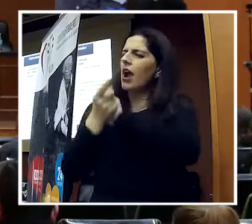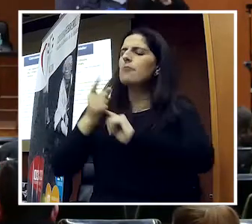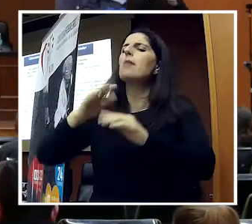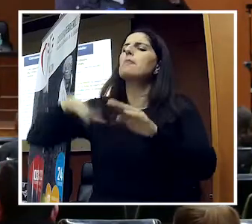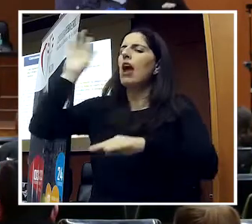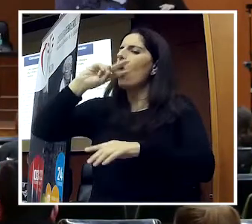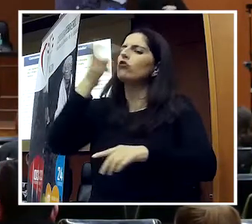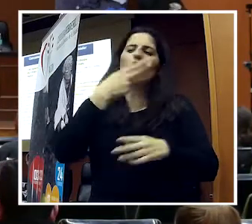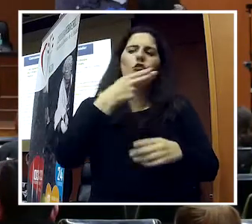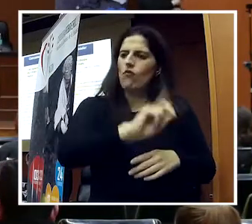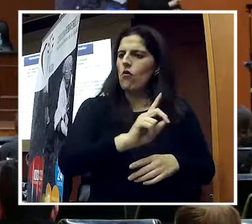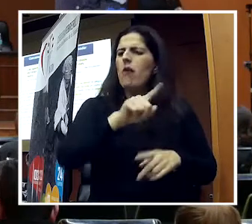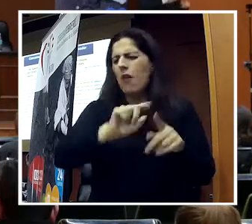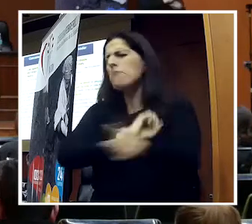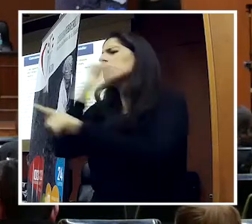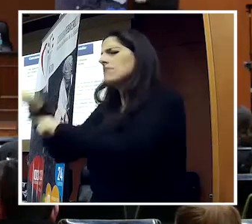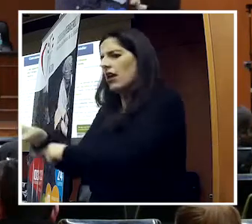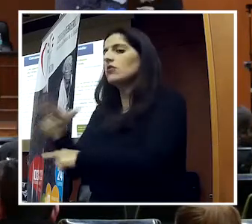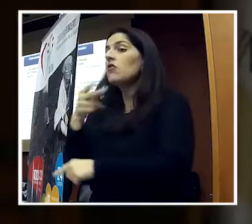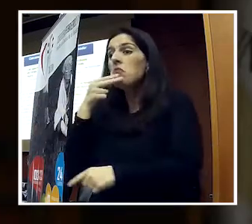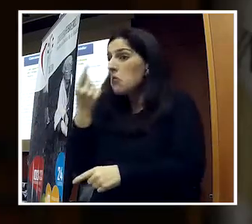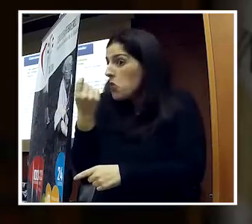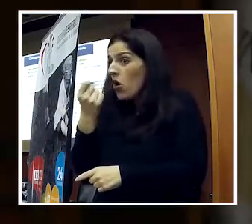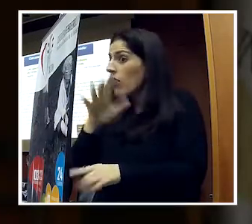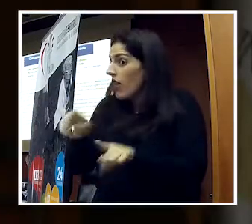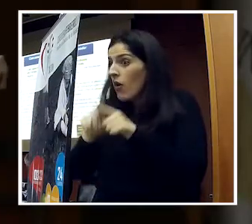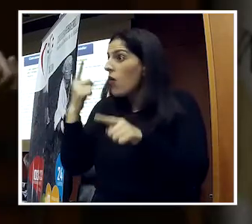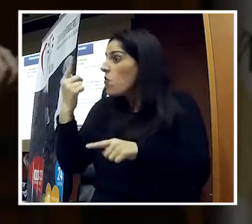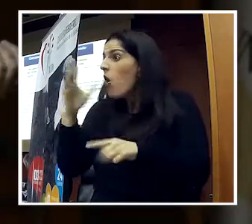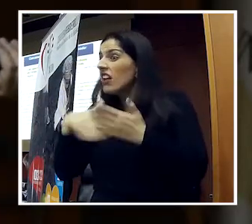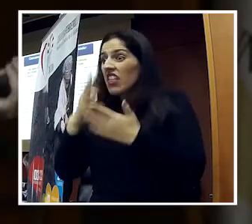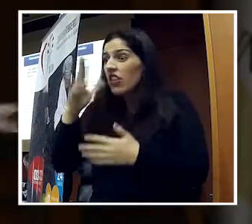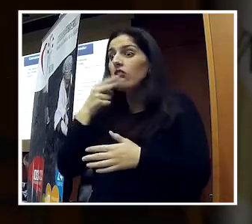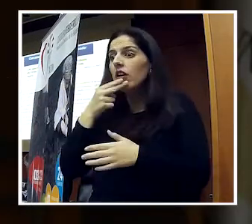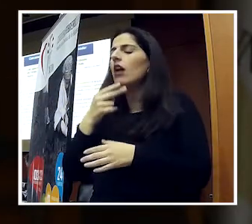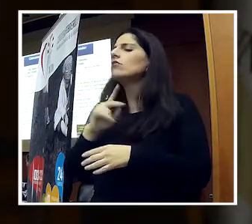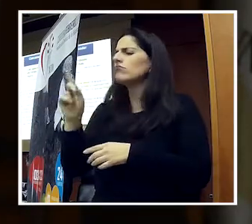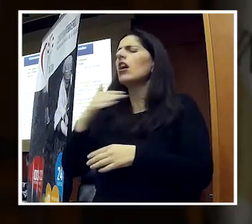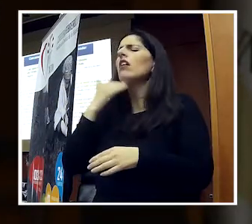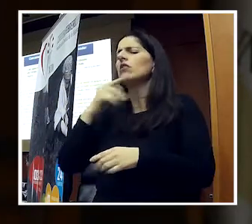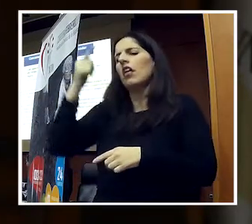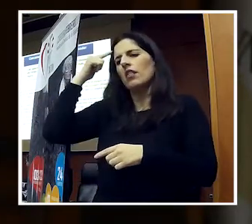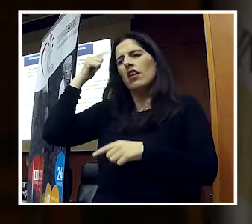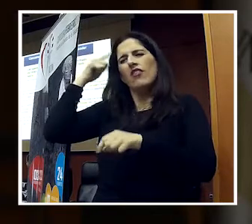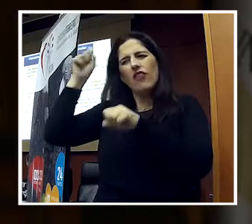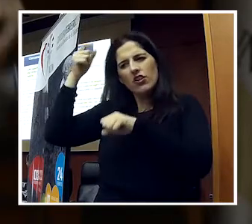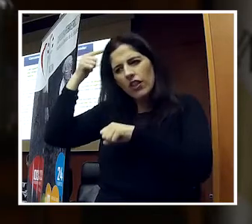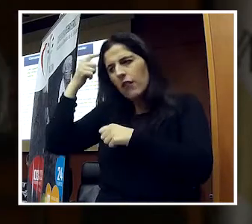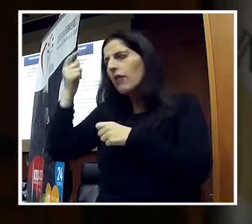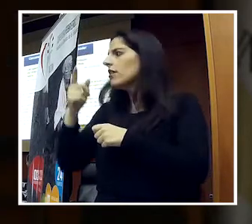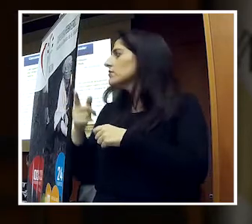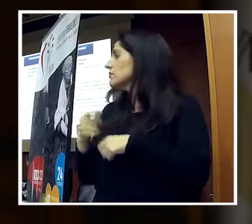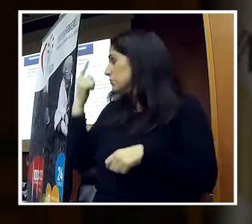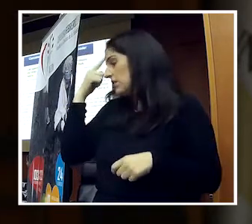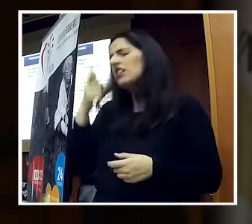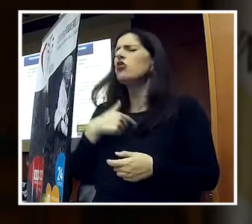un 48%, incluso un 57% en mujeres, la posibilidad de que se produzca un accidente cerebrovascular. Por tanto, incluso esos